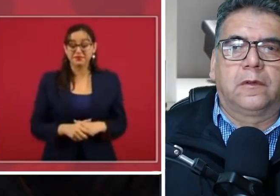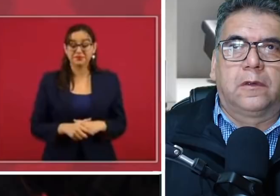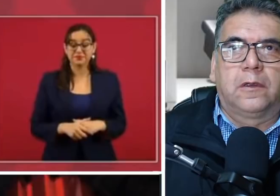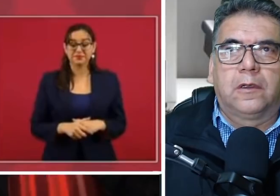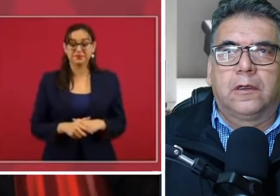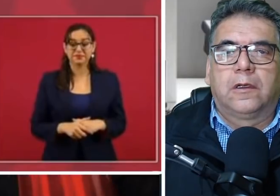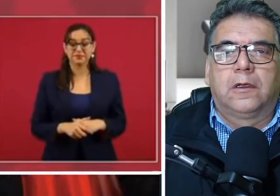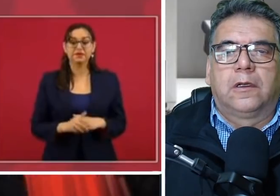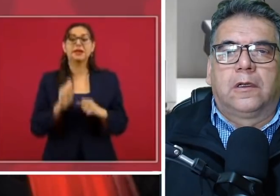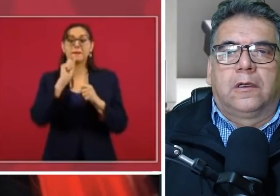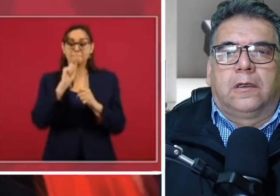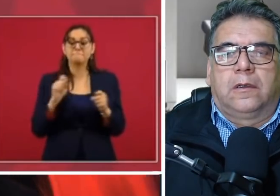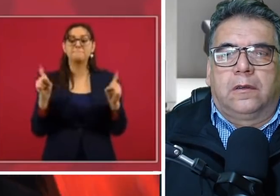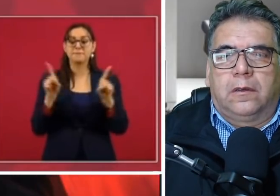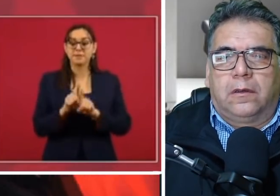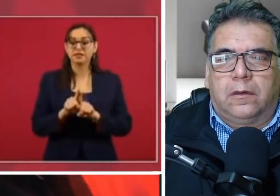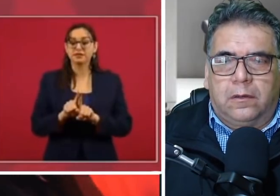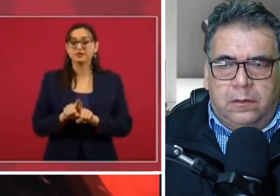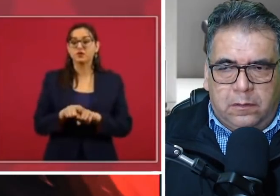a subutilizarla.